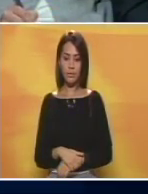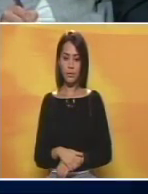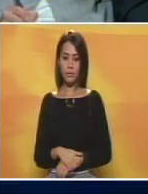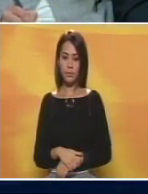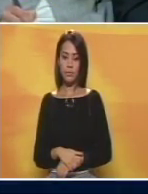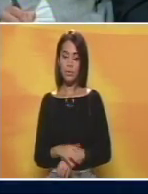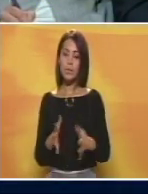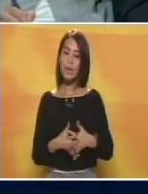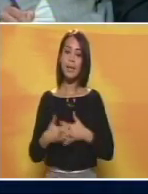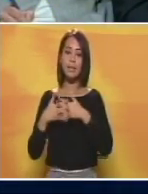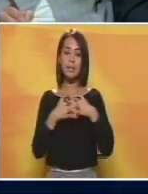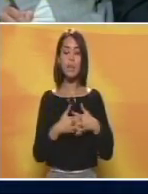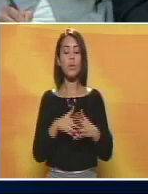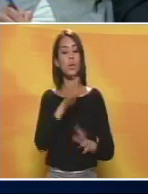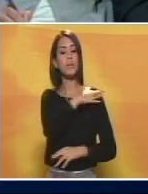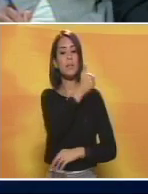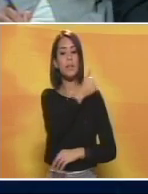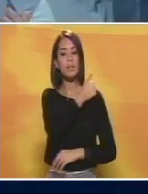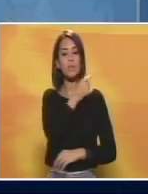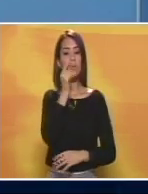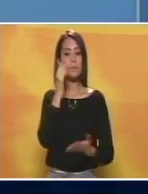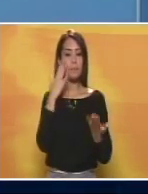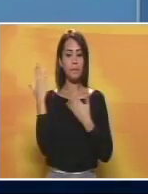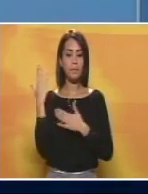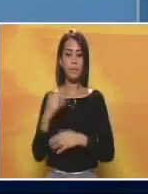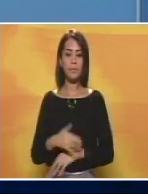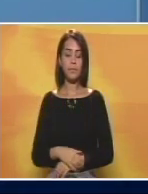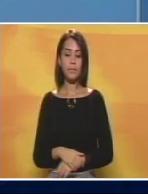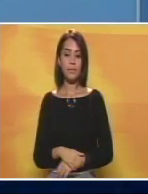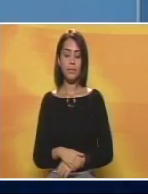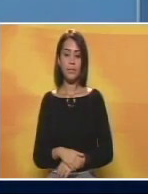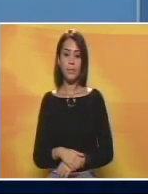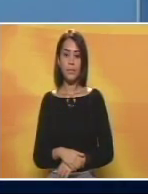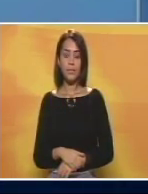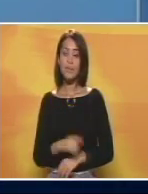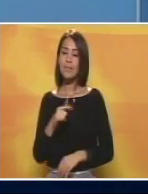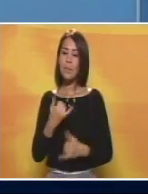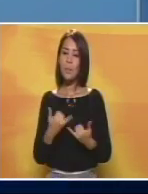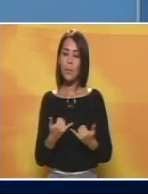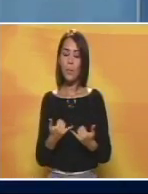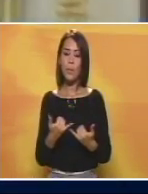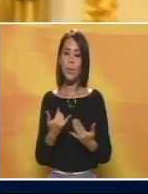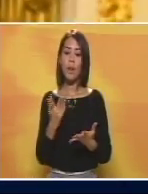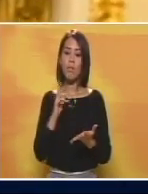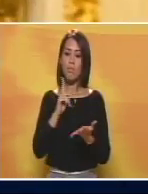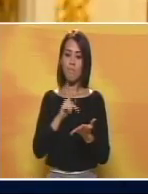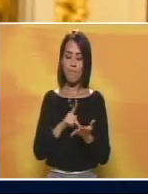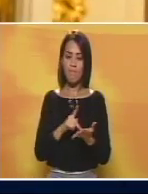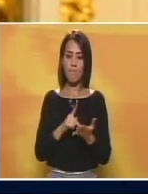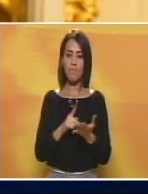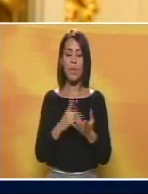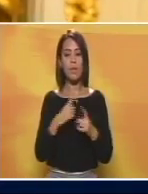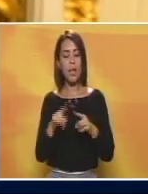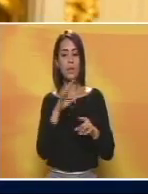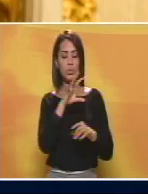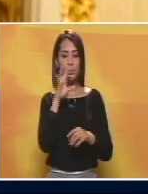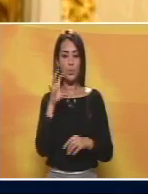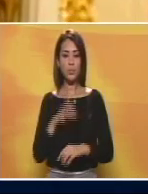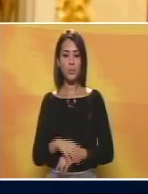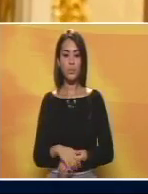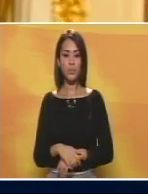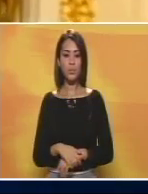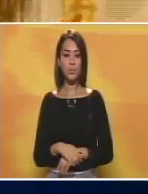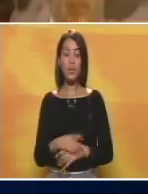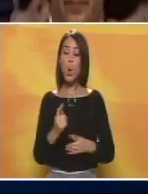En Estados Unidos, el director de la CIA, Mike Pompeo, comparecerá en este momento ante el Comité de Exteriores del Senado, un